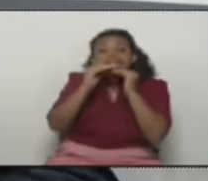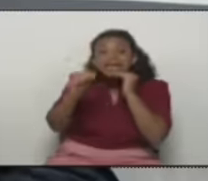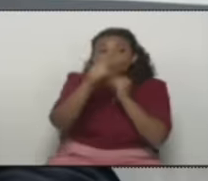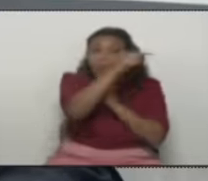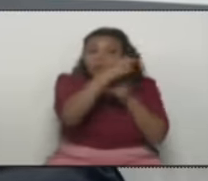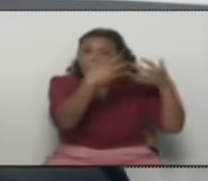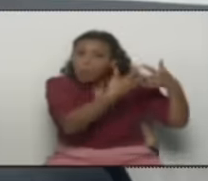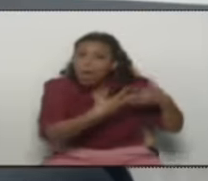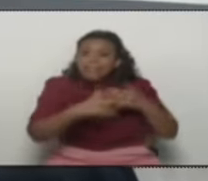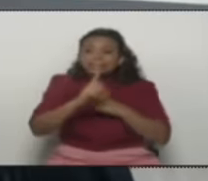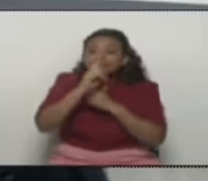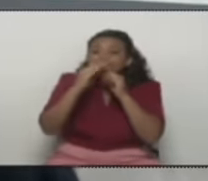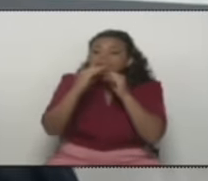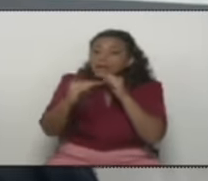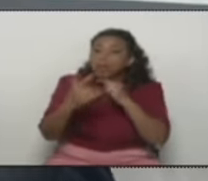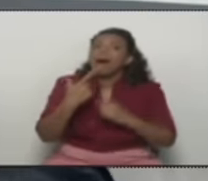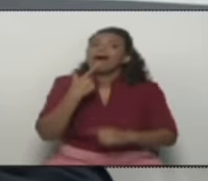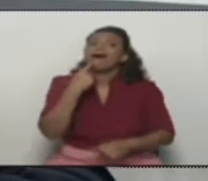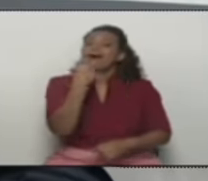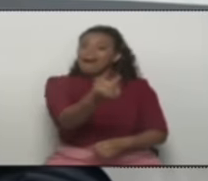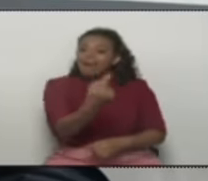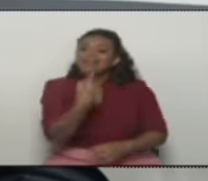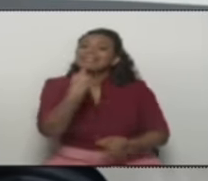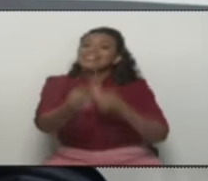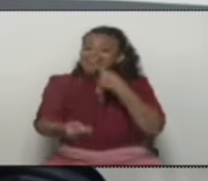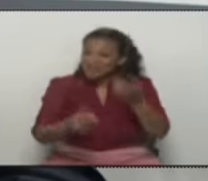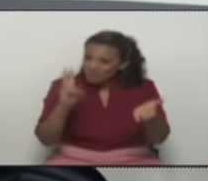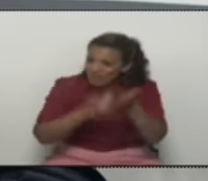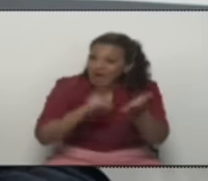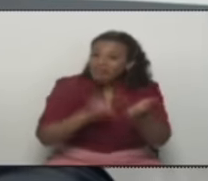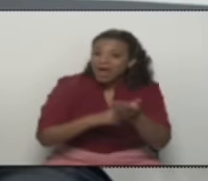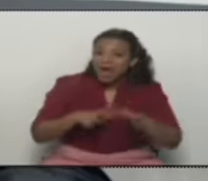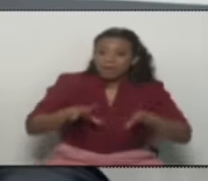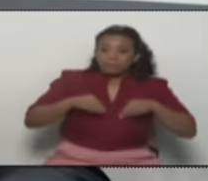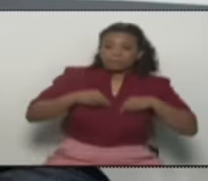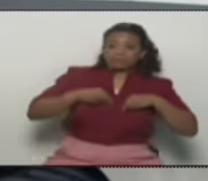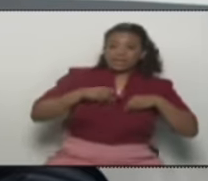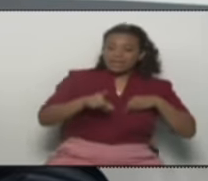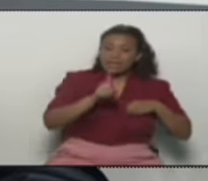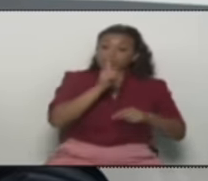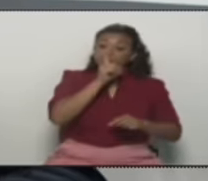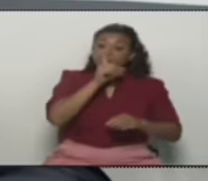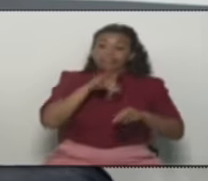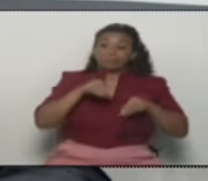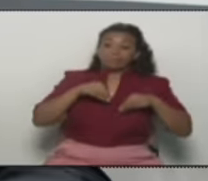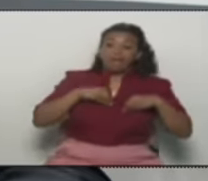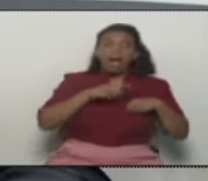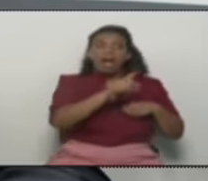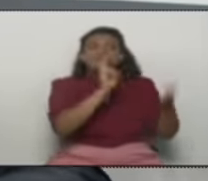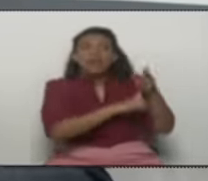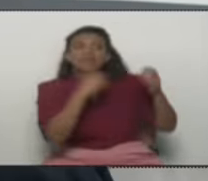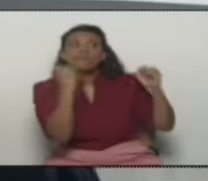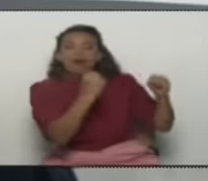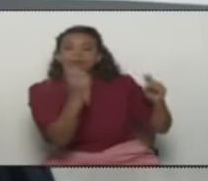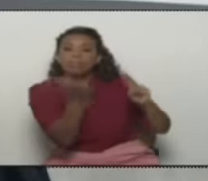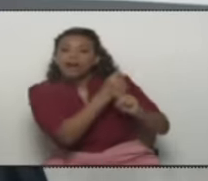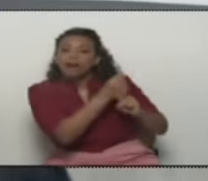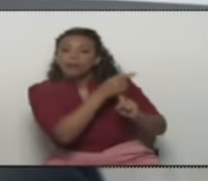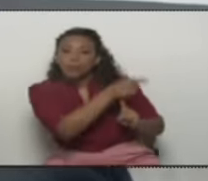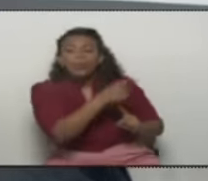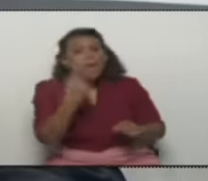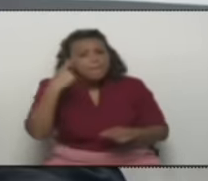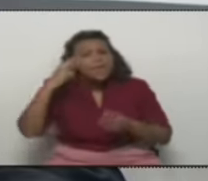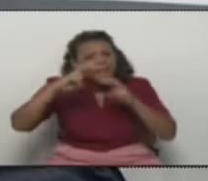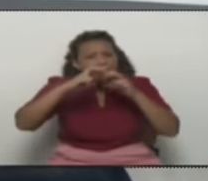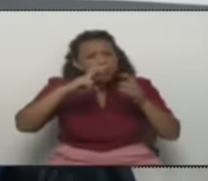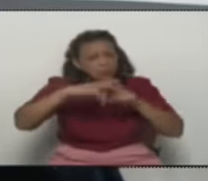casi que revelador de que están cediendo, el que calla otorga, están otorgando, ¿no? Pero el punto es que nosotros nos dimos cuenta que algo